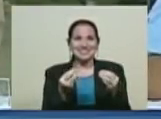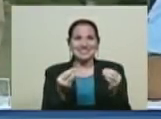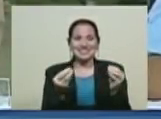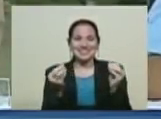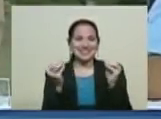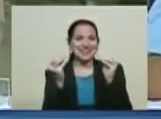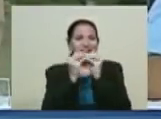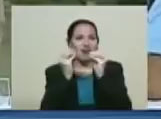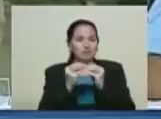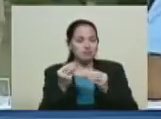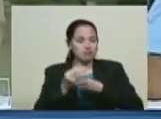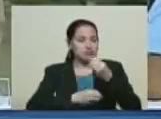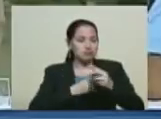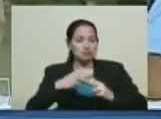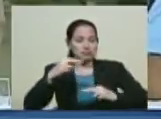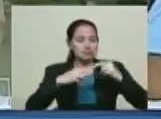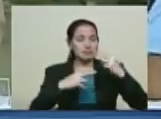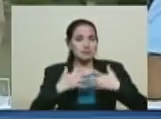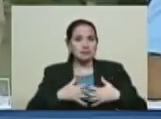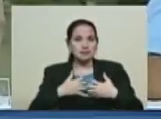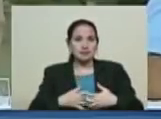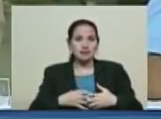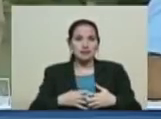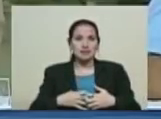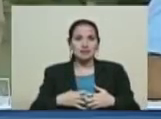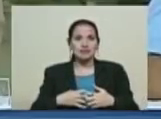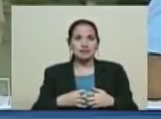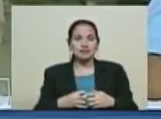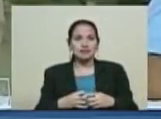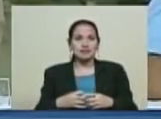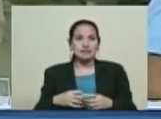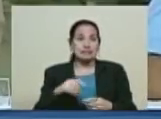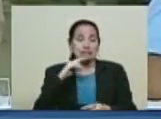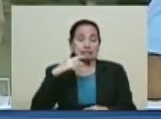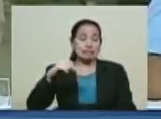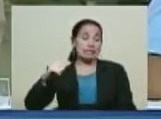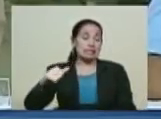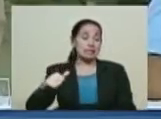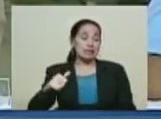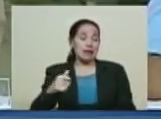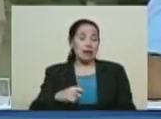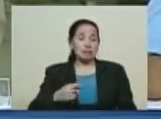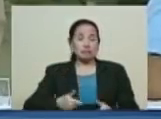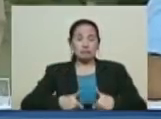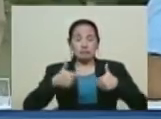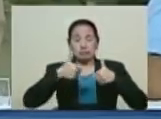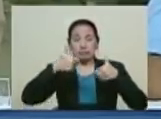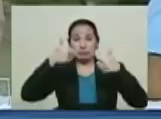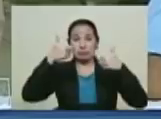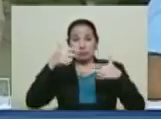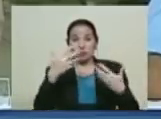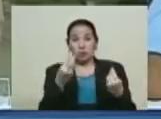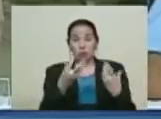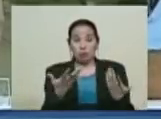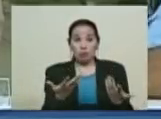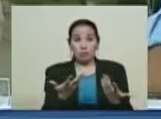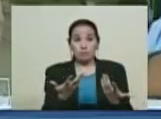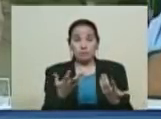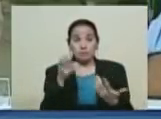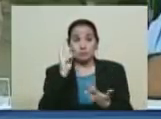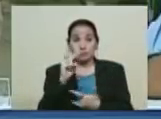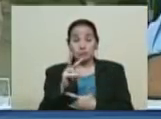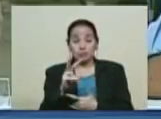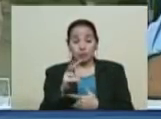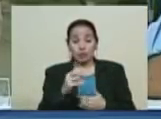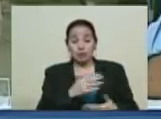planta está entre los parámetros de salinidad más altas que hay y va a beneficiar